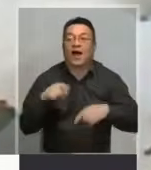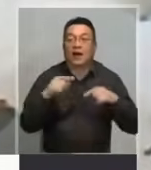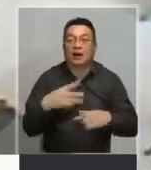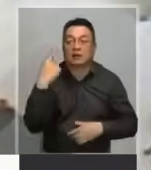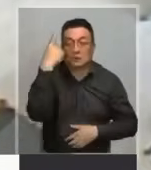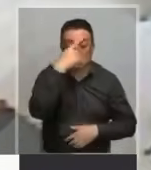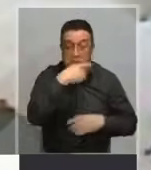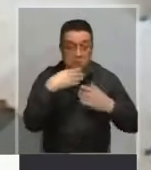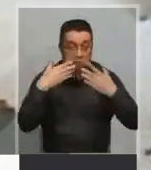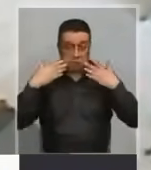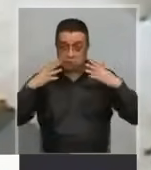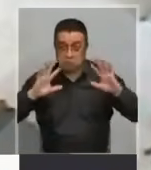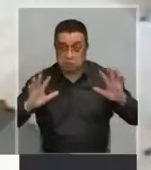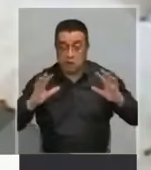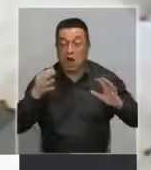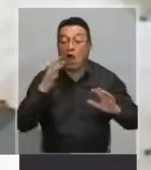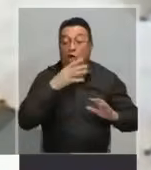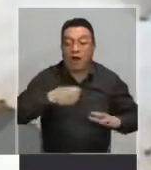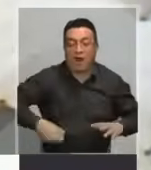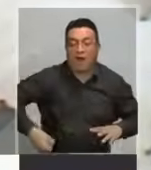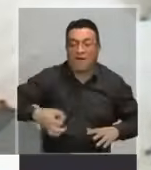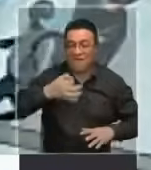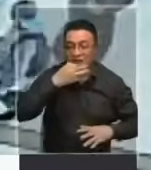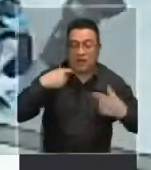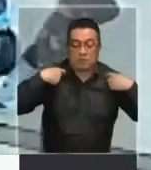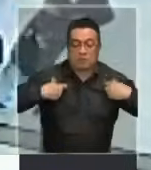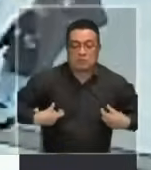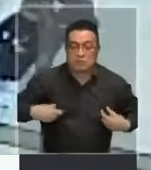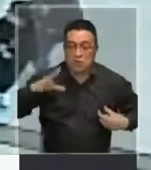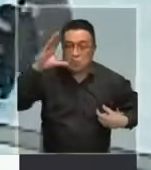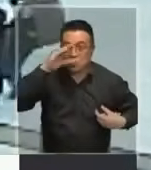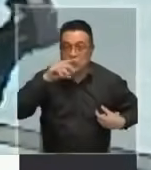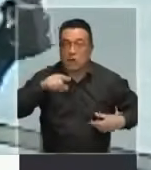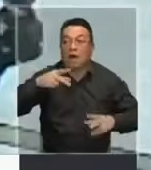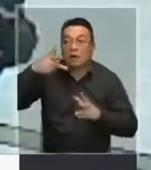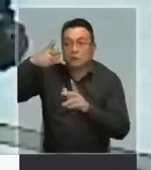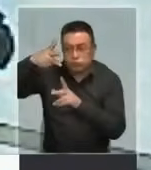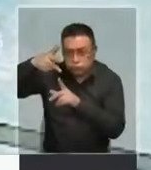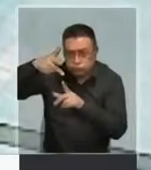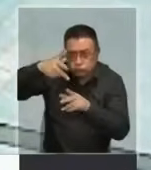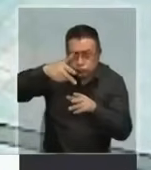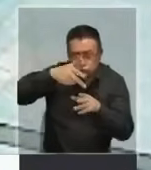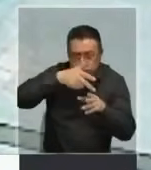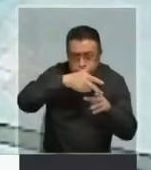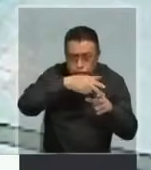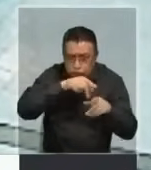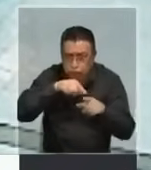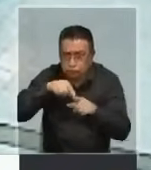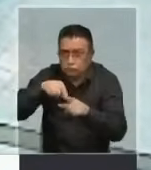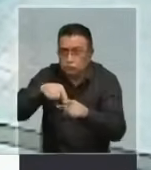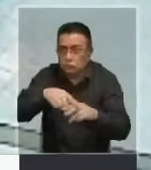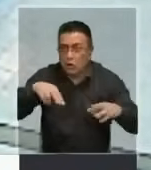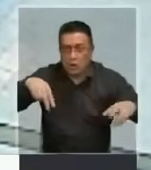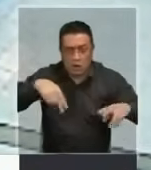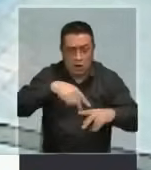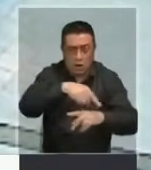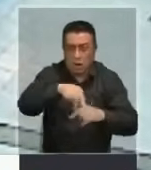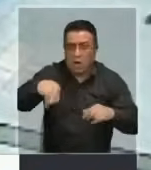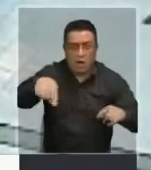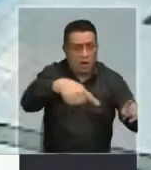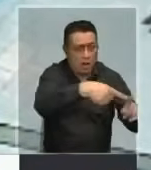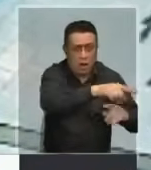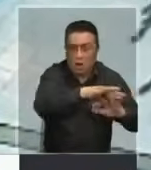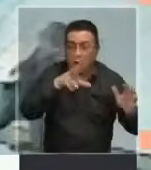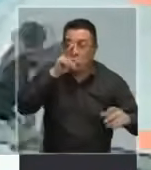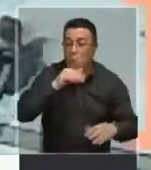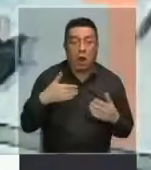descubierto, una bolsa color verde y una mochila oscura. Las cámaras siguen todo el trayecto. Caminó por todo el centro comercial como